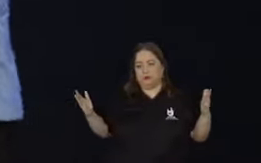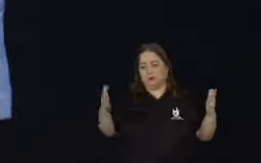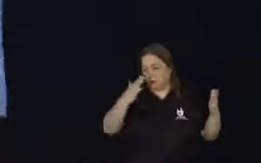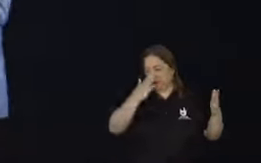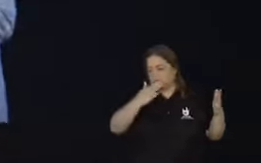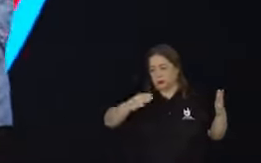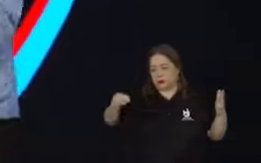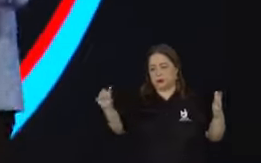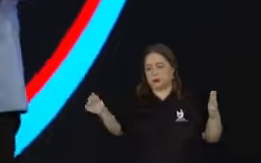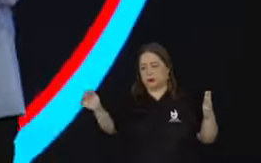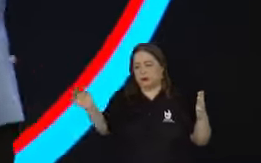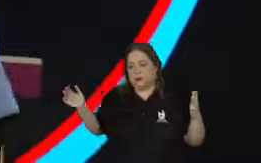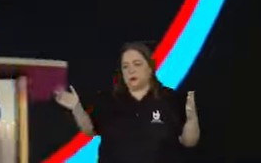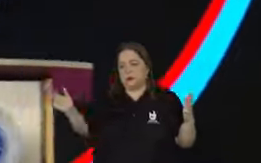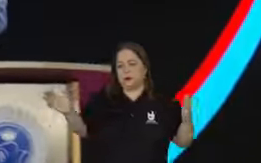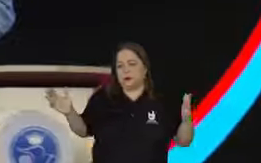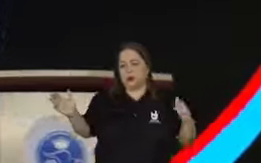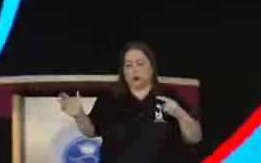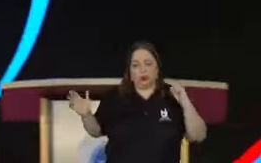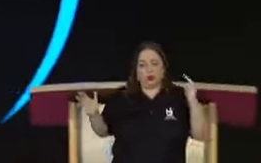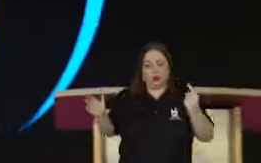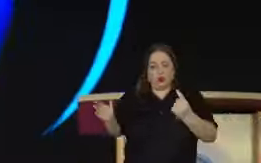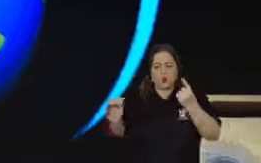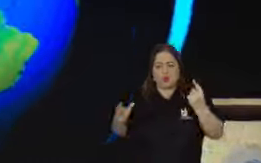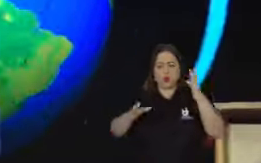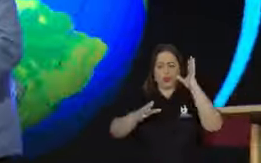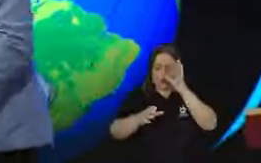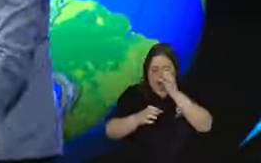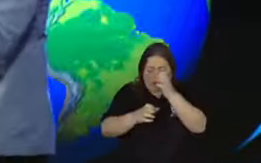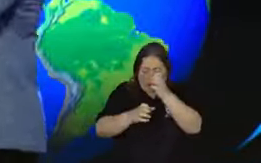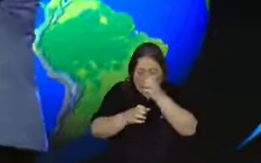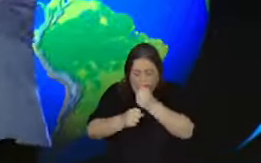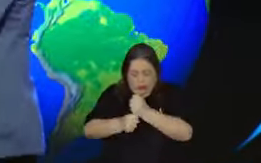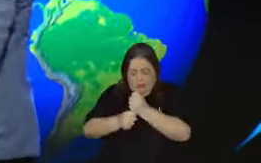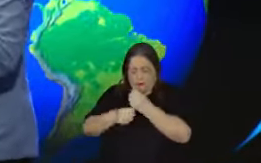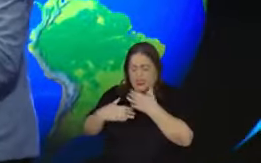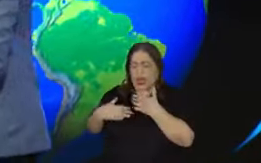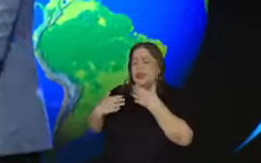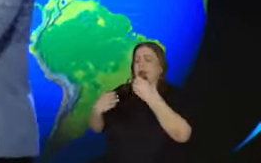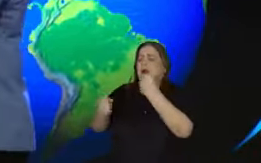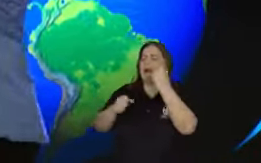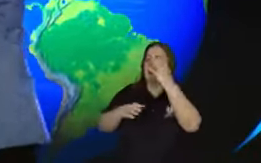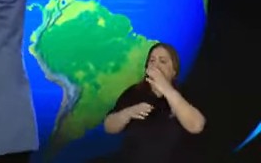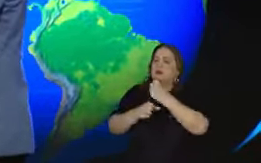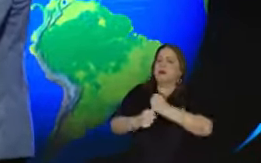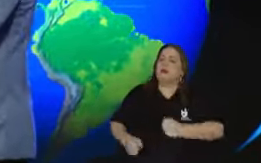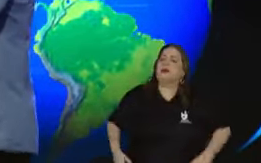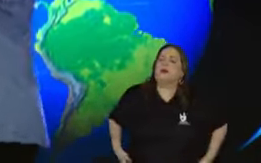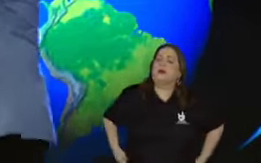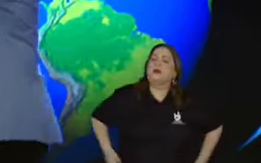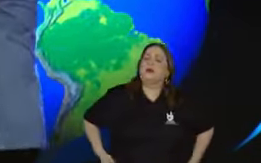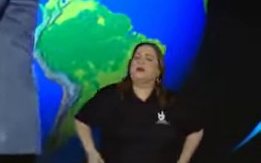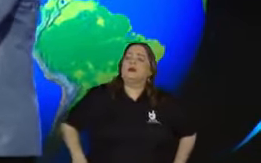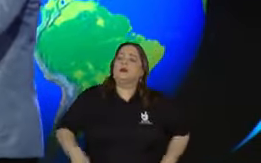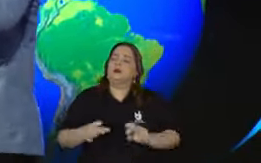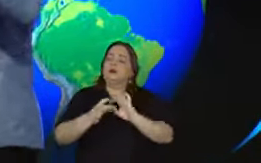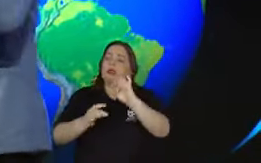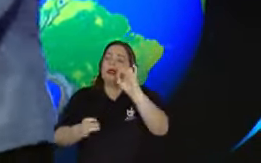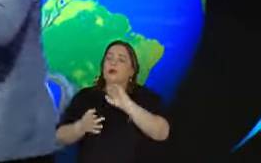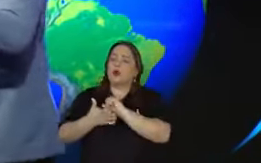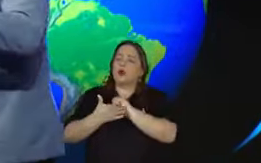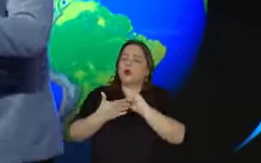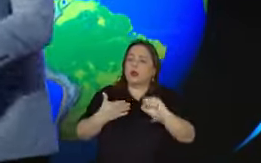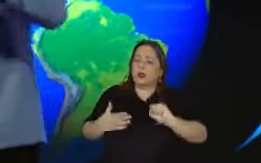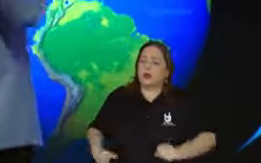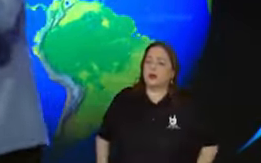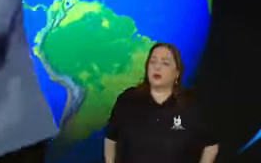recibe sanidad, recibe sanidad, recibe sanidad, recibe sanidad. Espíritu Santo, pon tu mano, pon